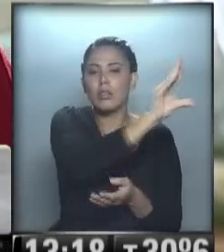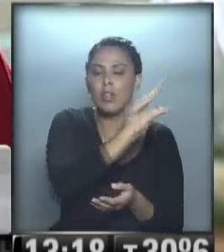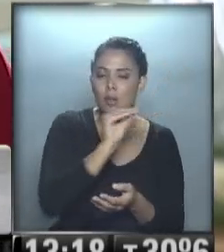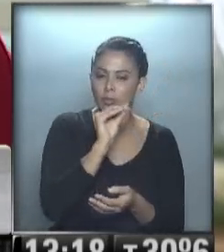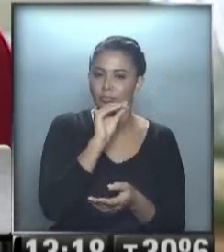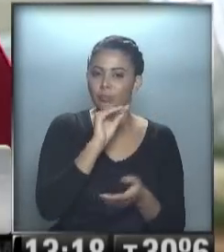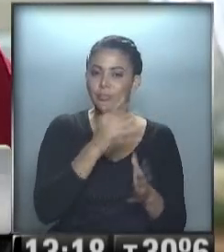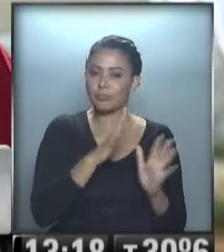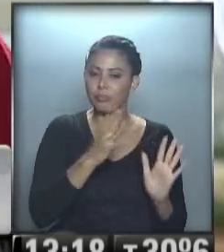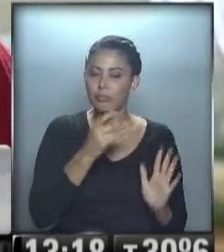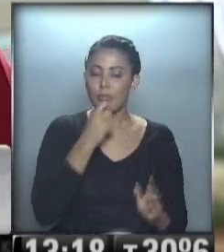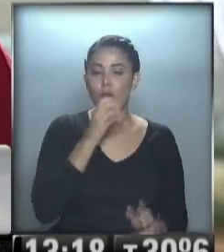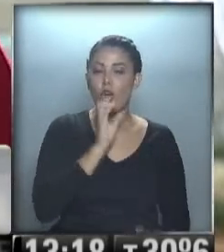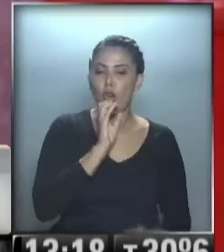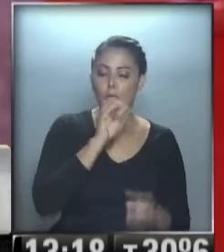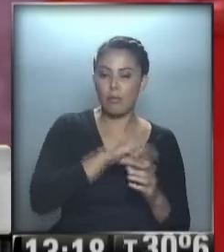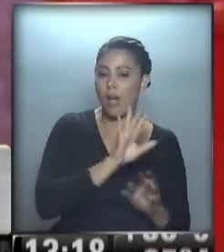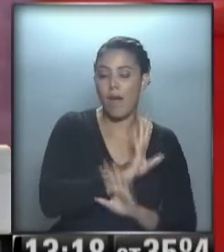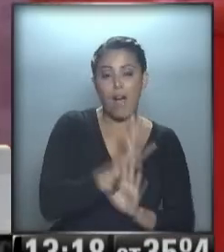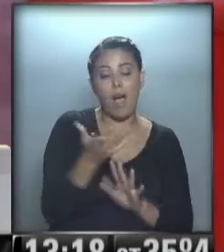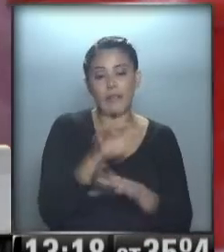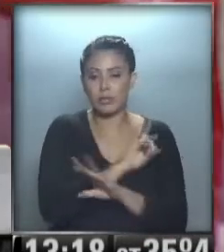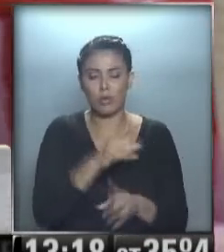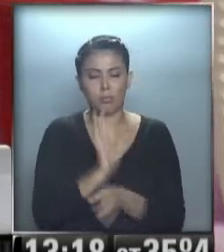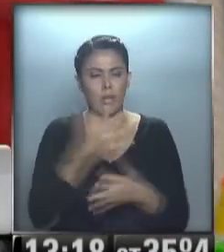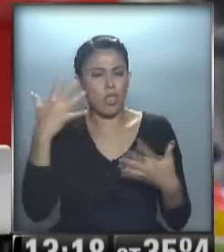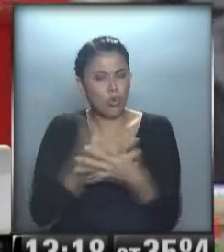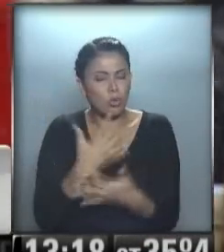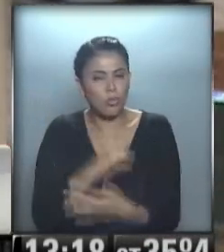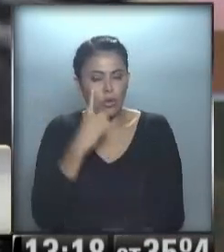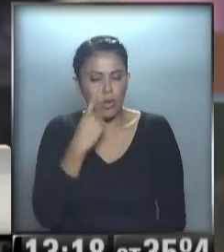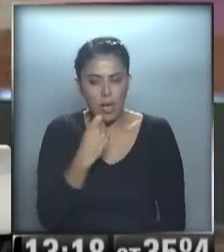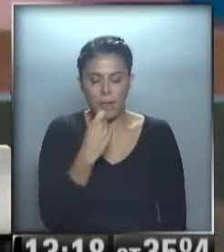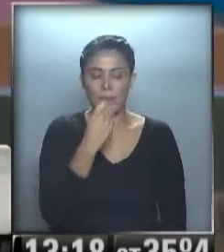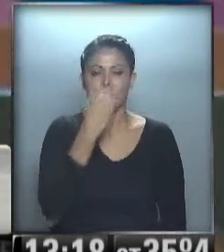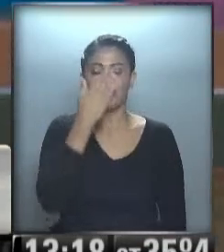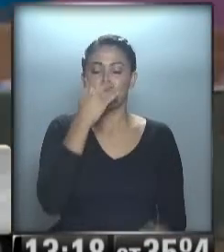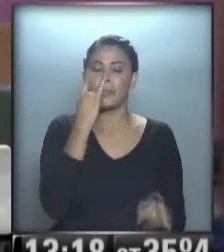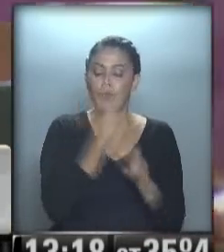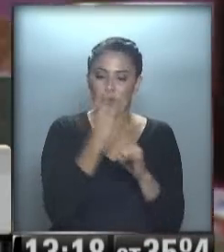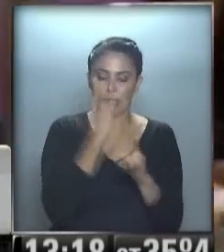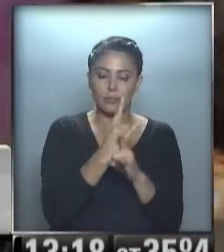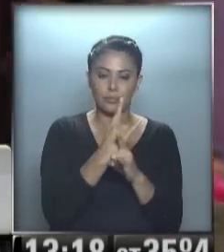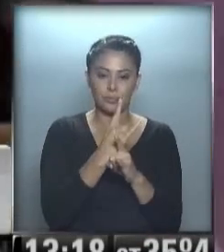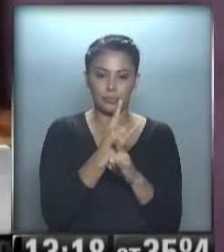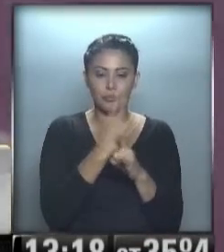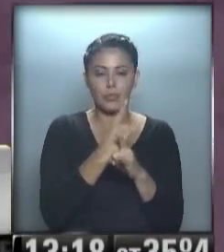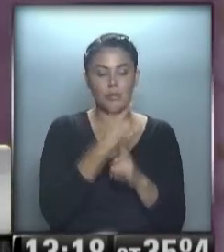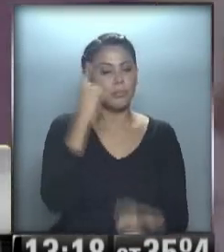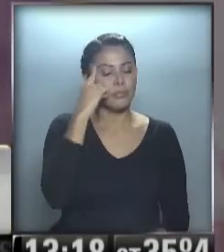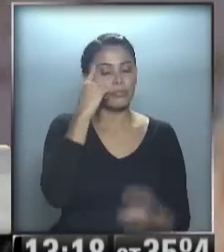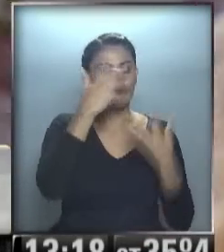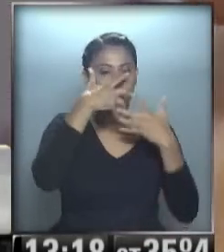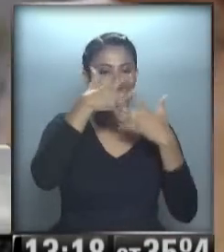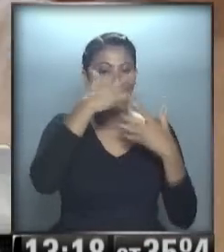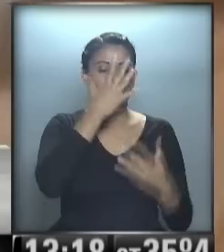veces con un ligero humor a veces no Desde un profundo dramatismo pero eh siempre es un es una reflexión sobre